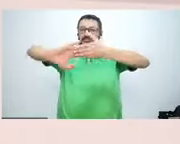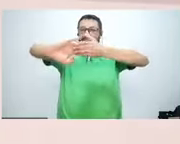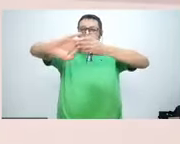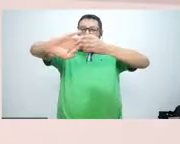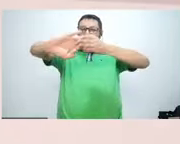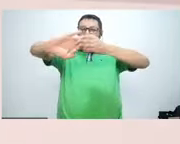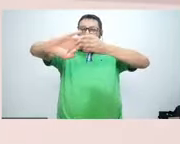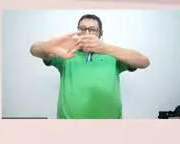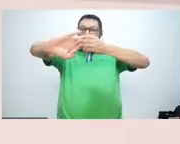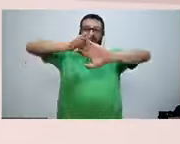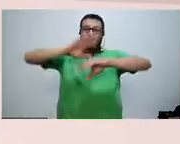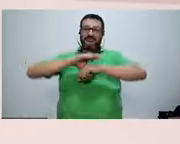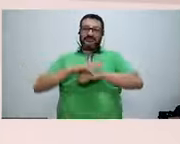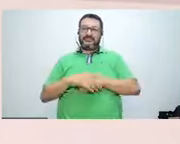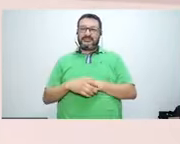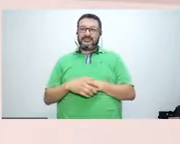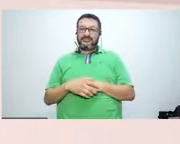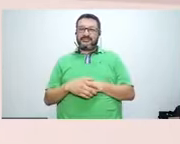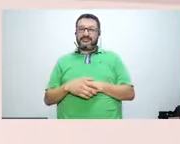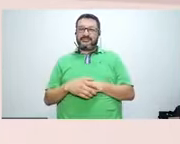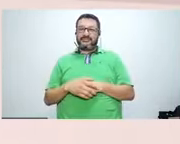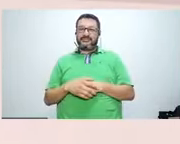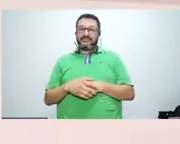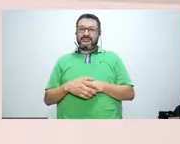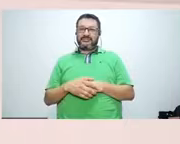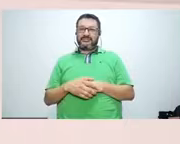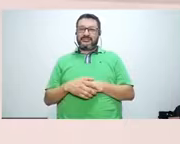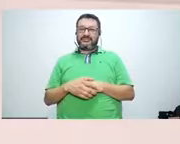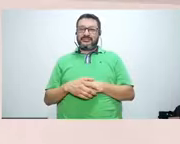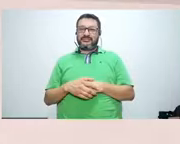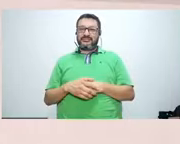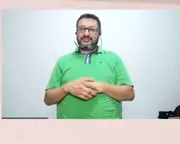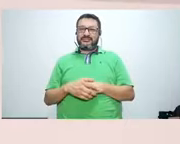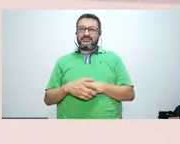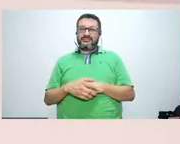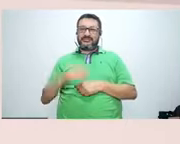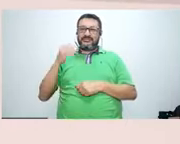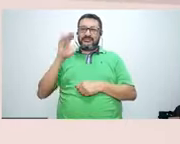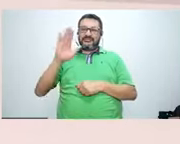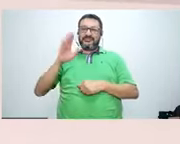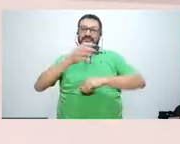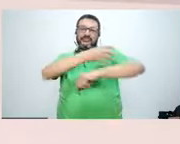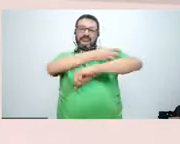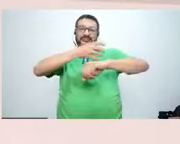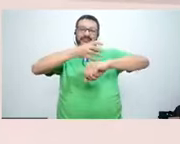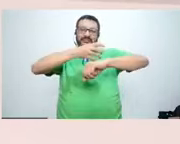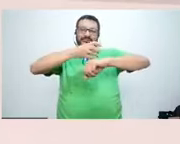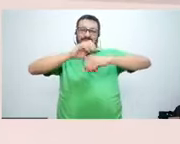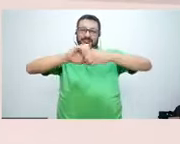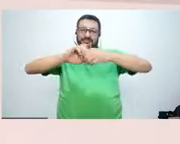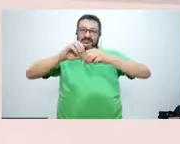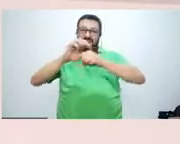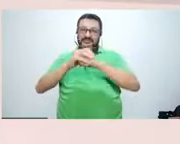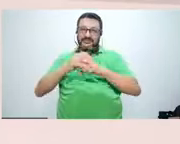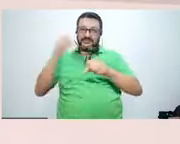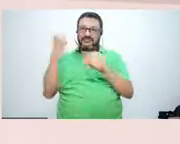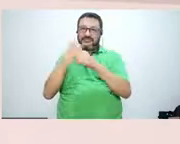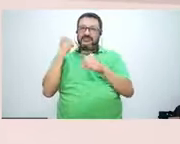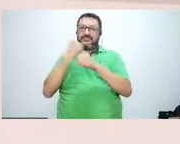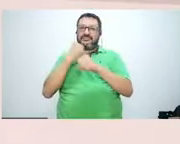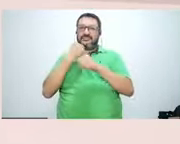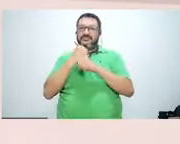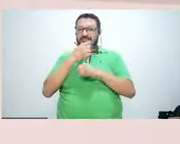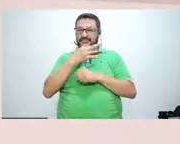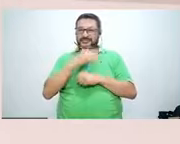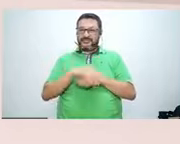ya por toda su carrera, y la fuerza, la potencia. Y si tú en gimnasia no empiezas a